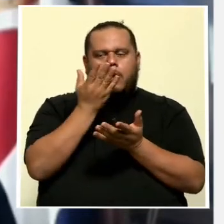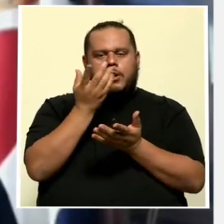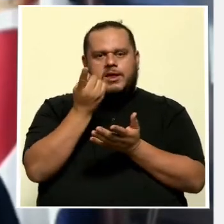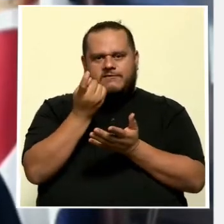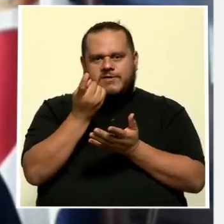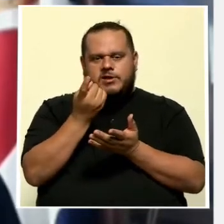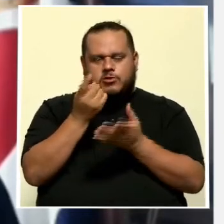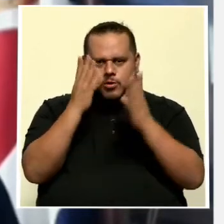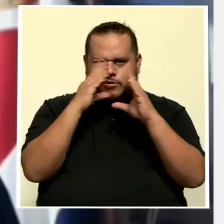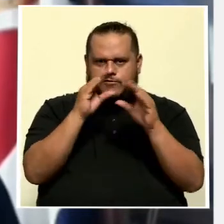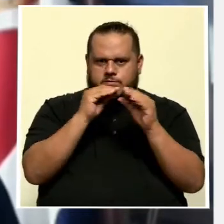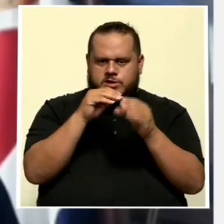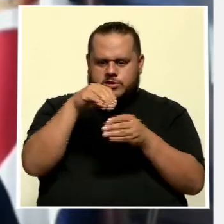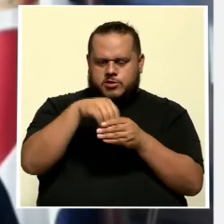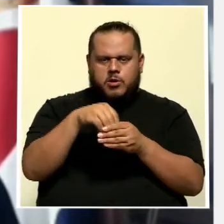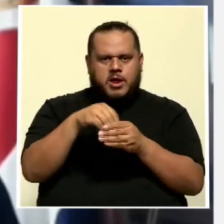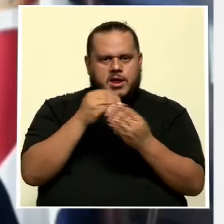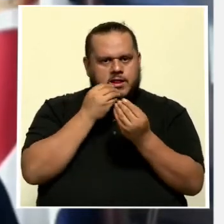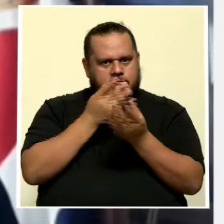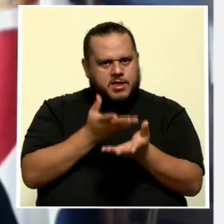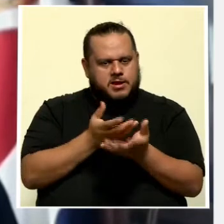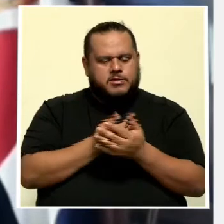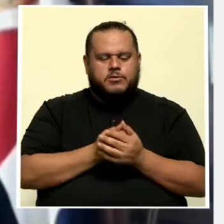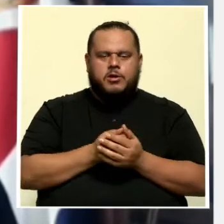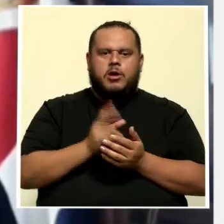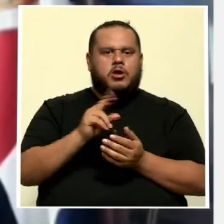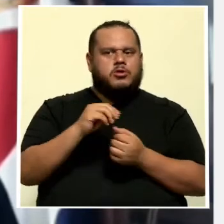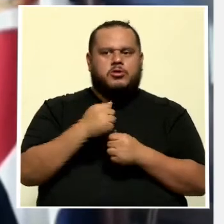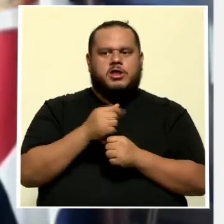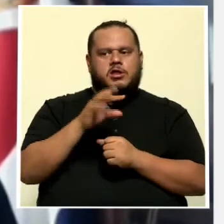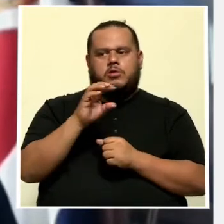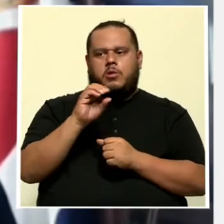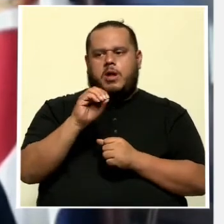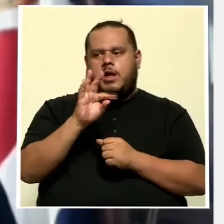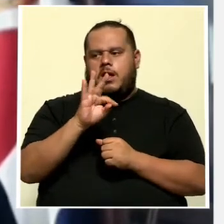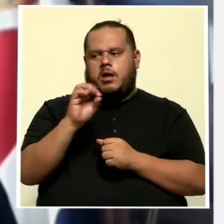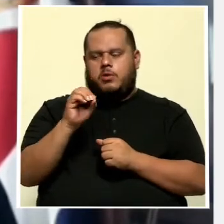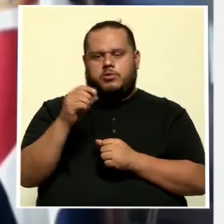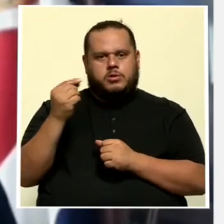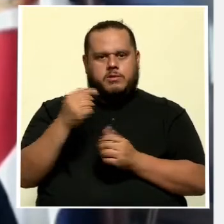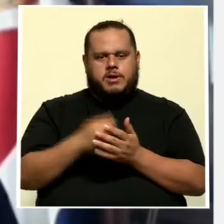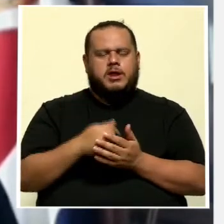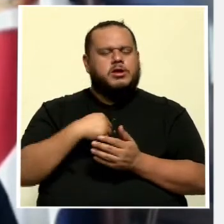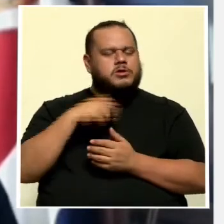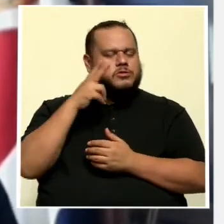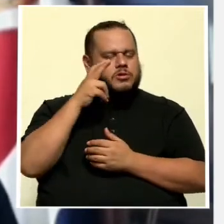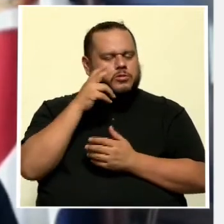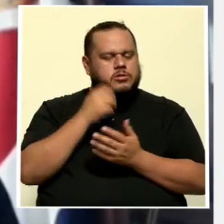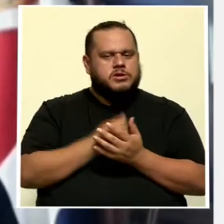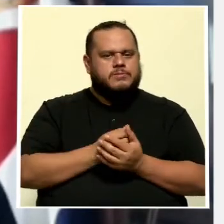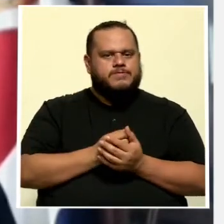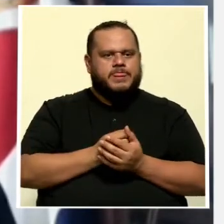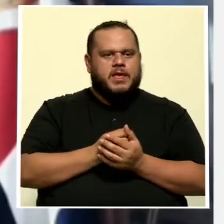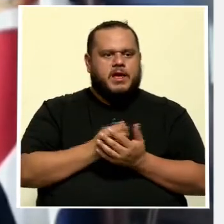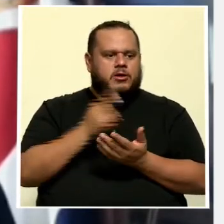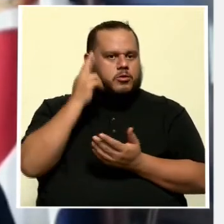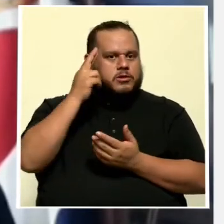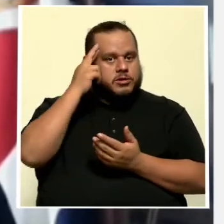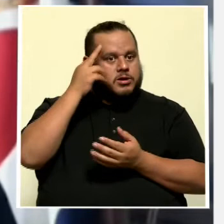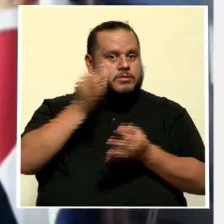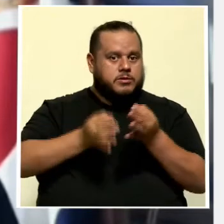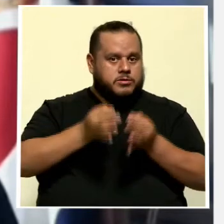declaración. Esta prevención no se hizo a don Otto Guevara, y yo escuché los supuestos razonamientos del